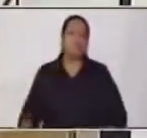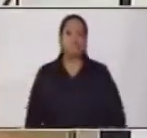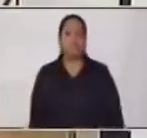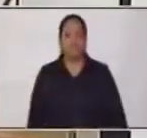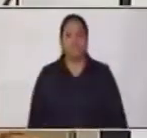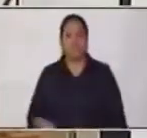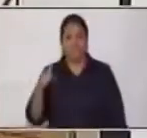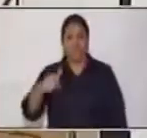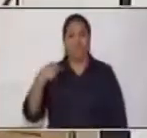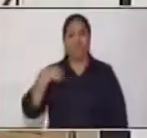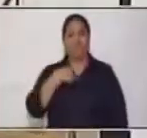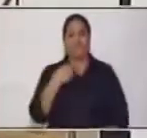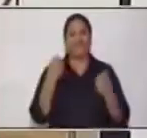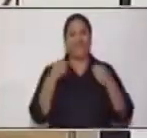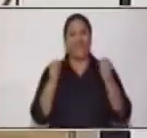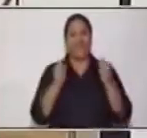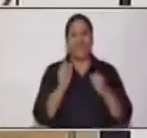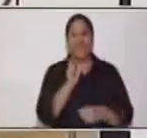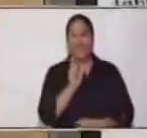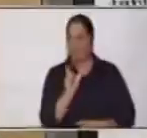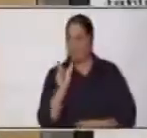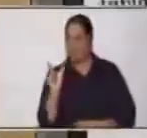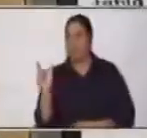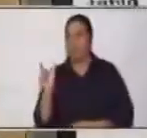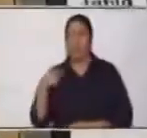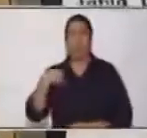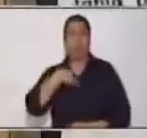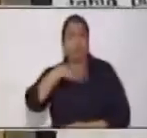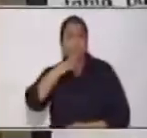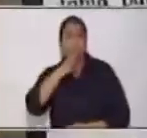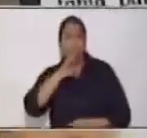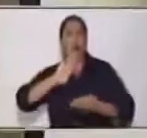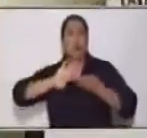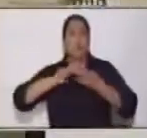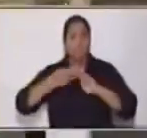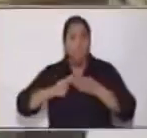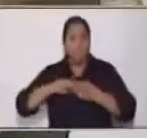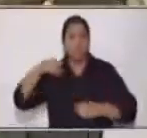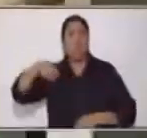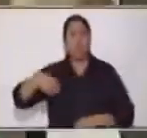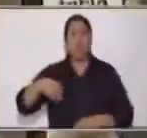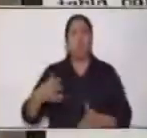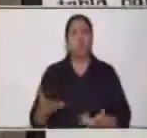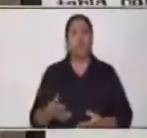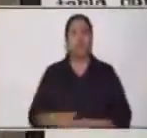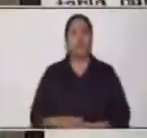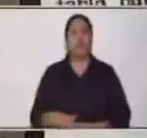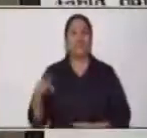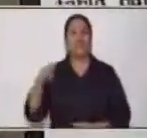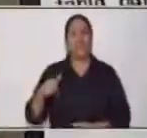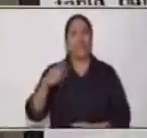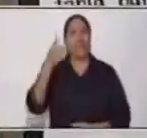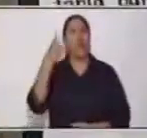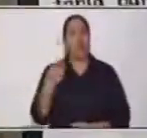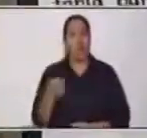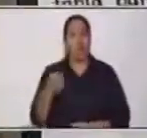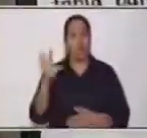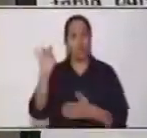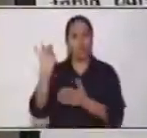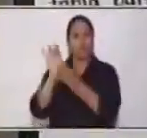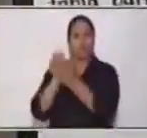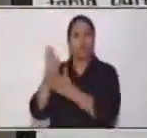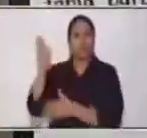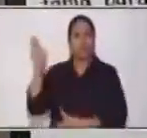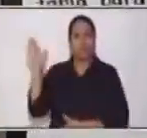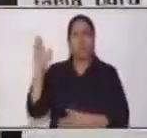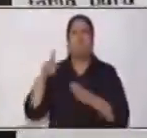nuestras ecuaciones. Claro. Tenemos que hablar de matemática hoy. Sí. Entonces, vamos a colocar nuevamente nuestro problema para irnos